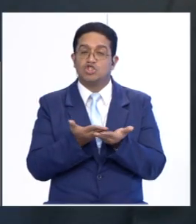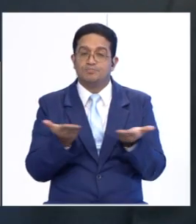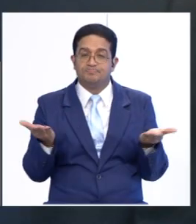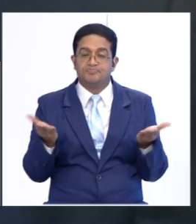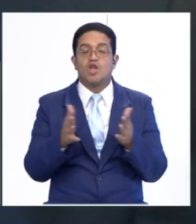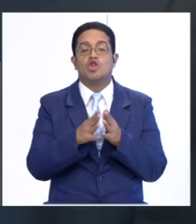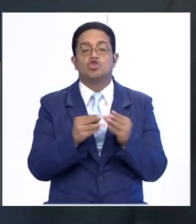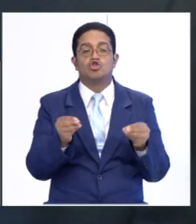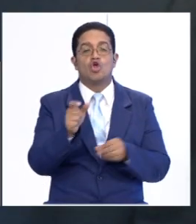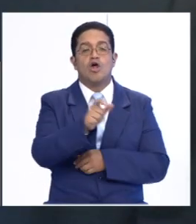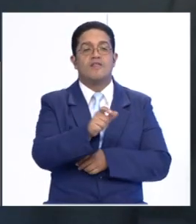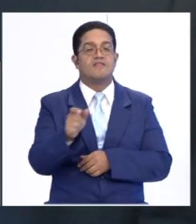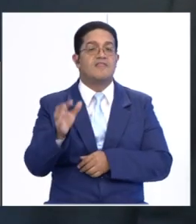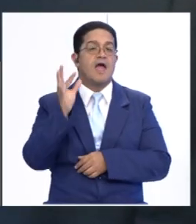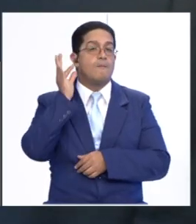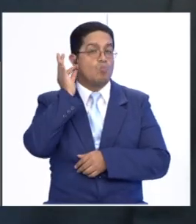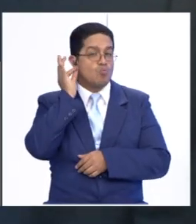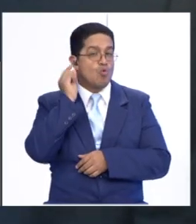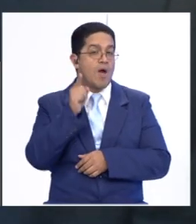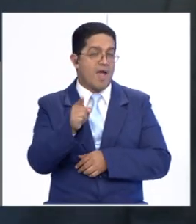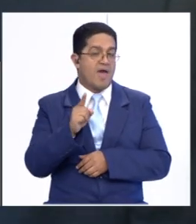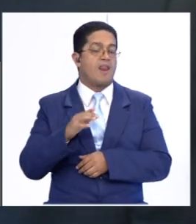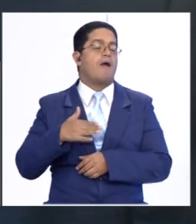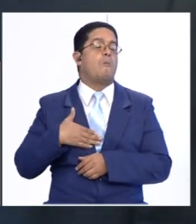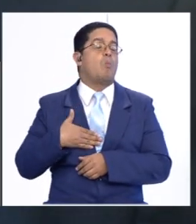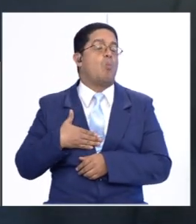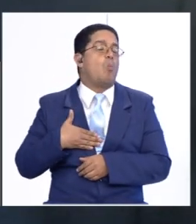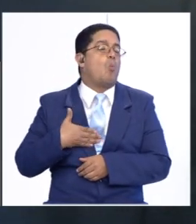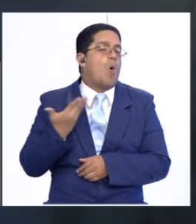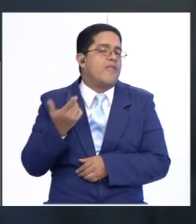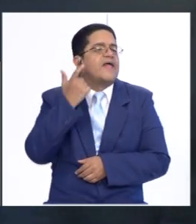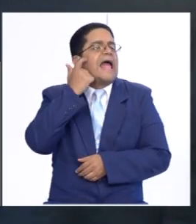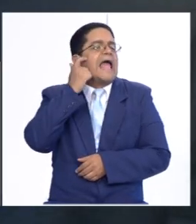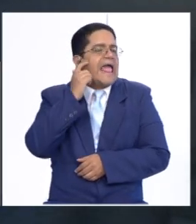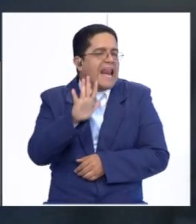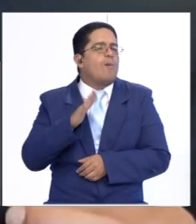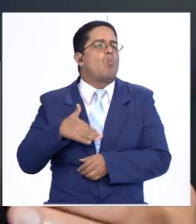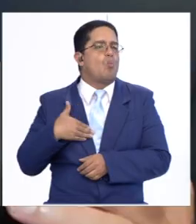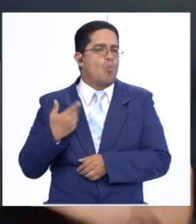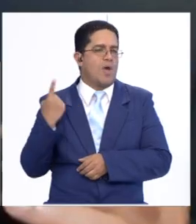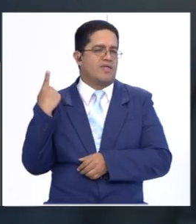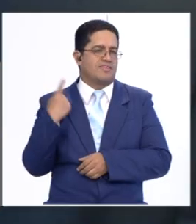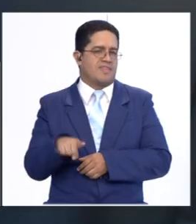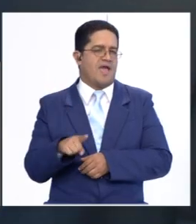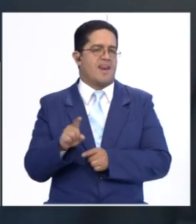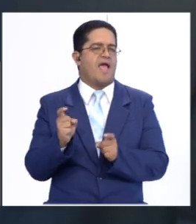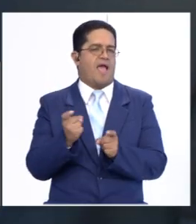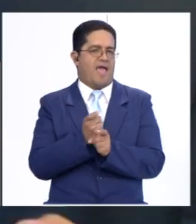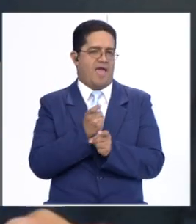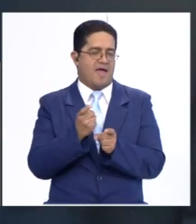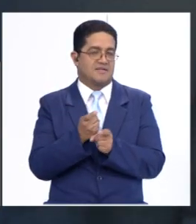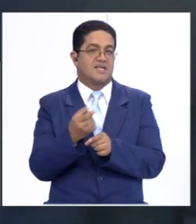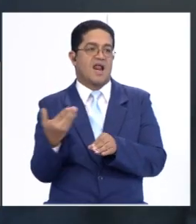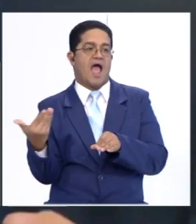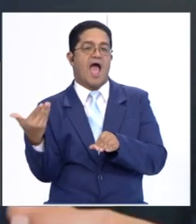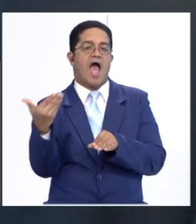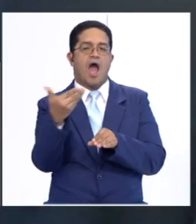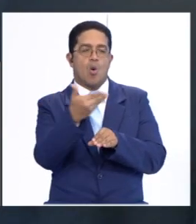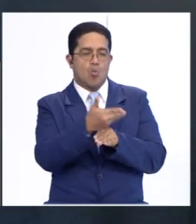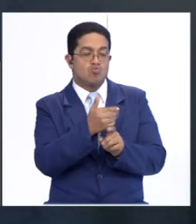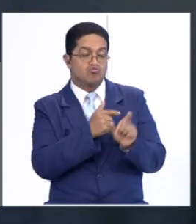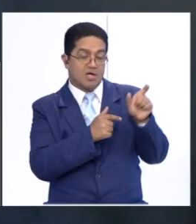las mujeres susceptibles de despistaje de cáncer de mama que acudan a sus médicos